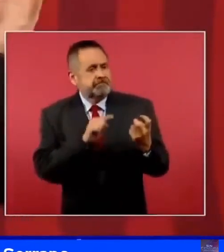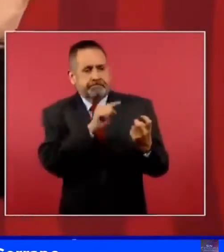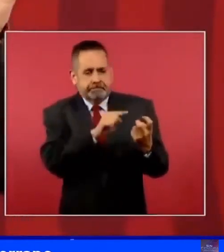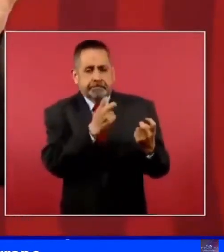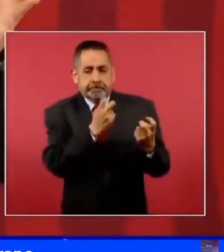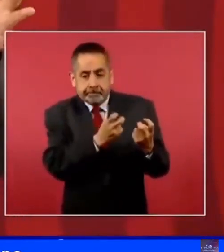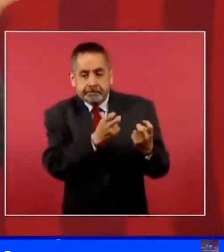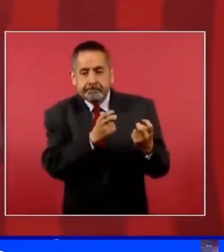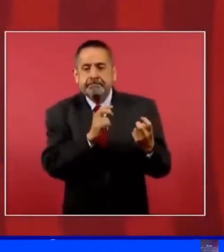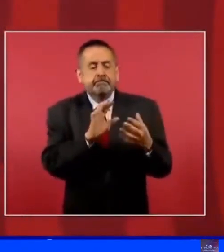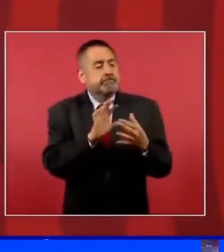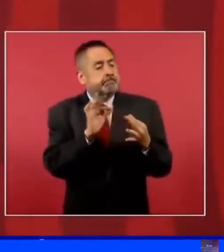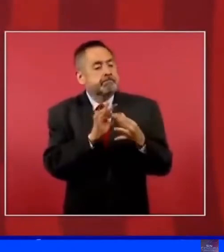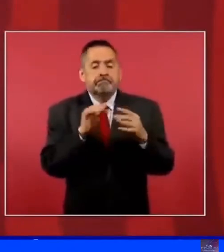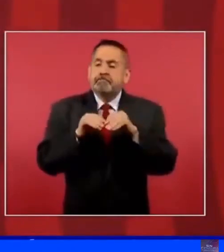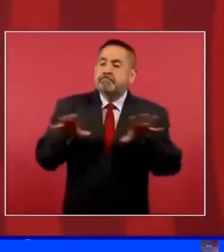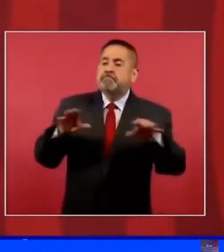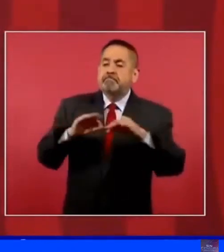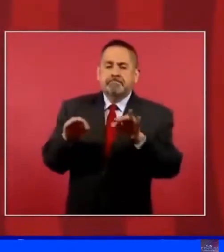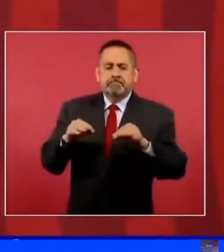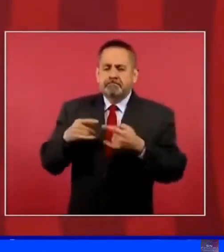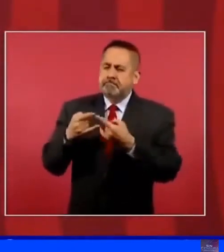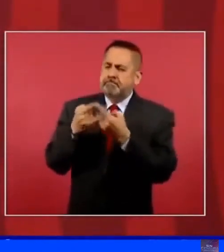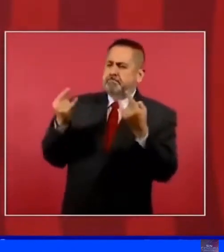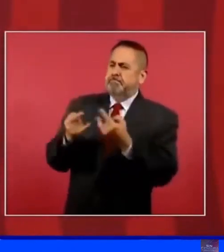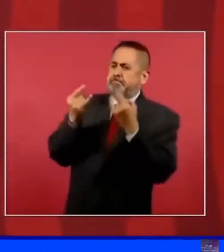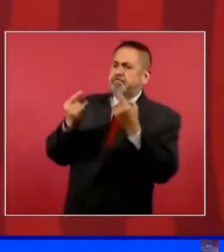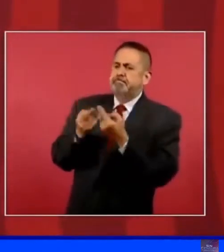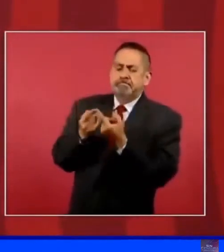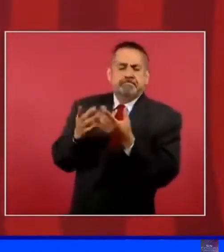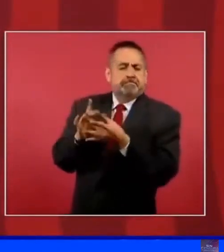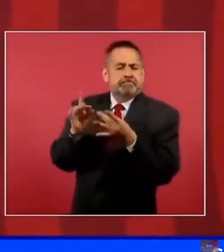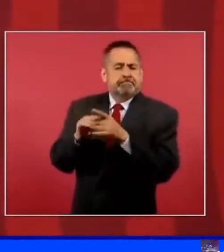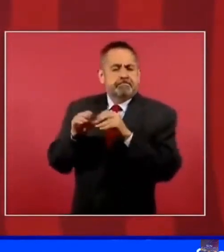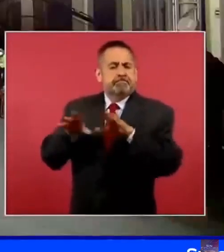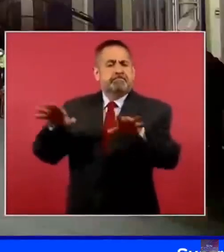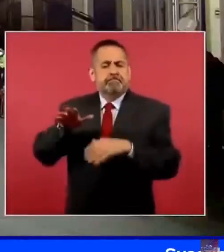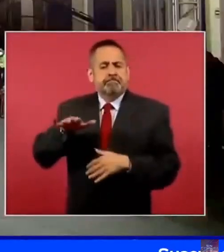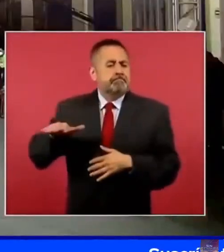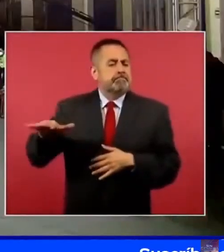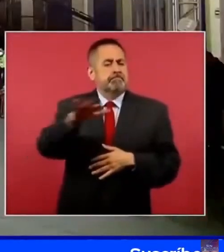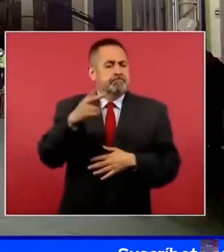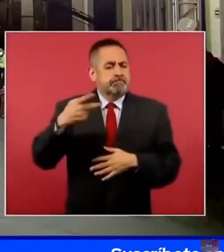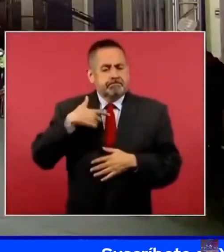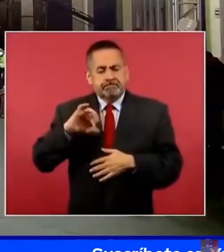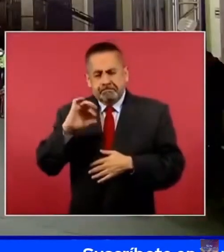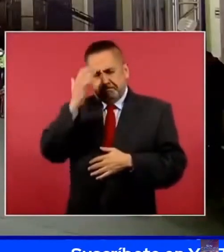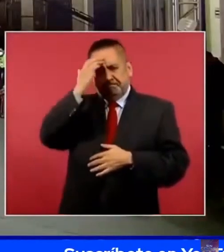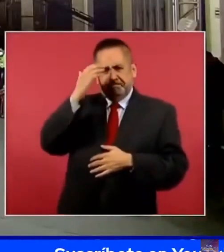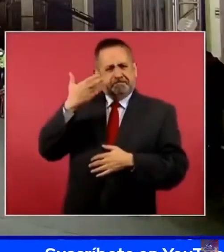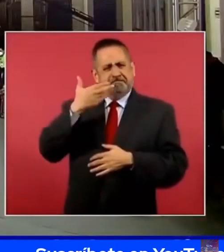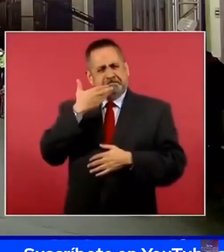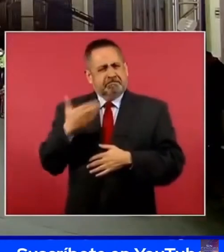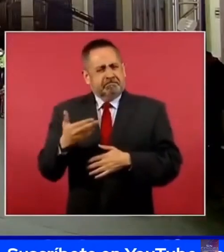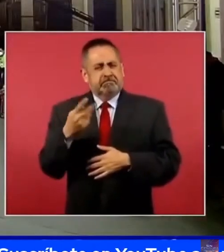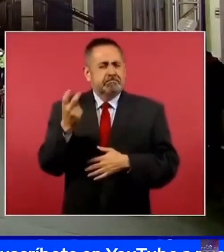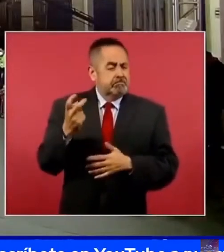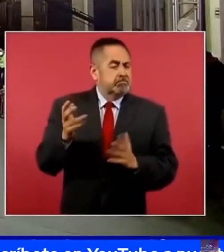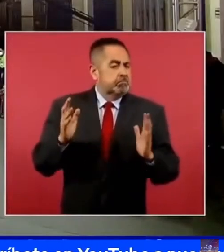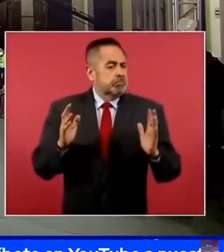nada más dando los antecedentes e informando, y ya la gente